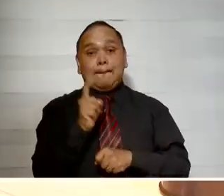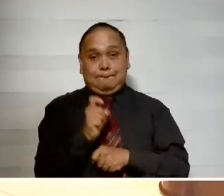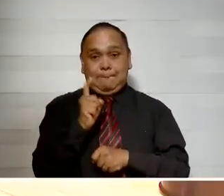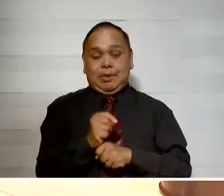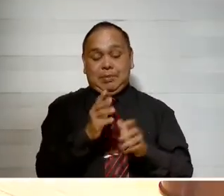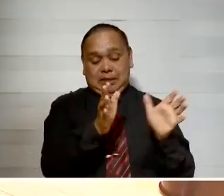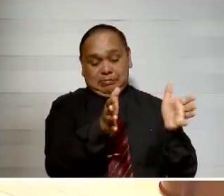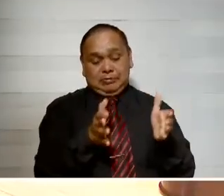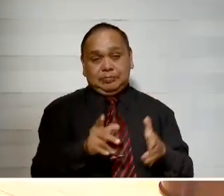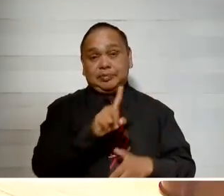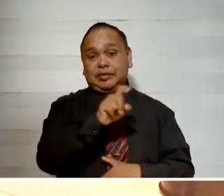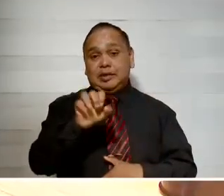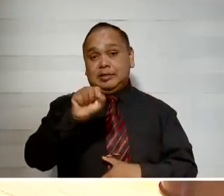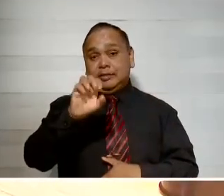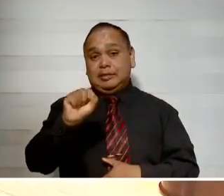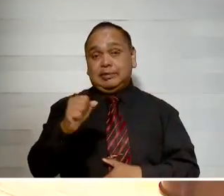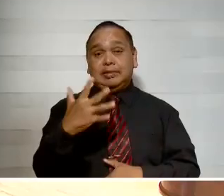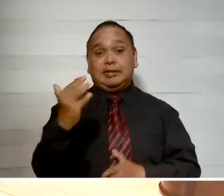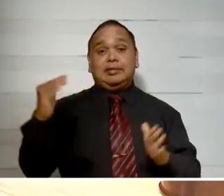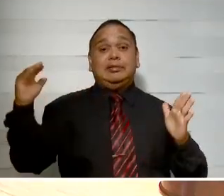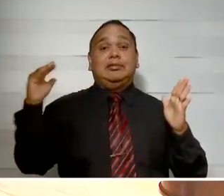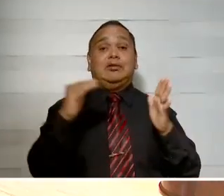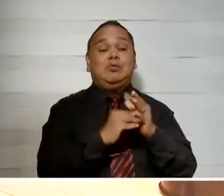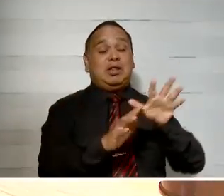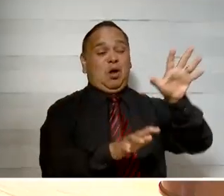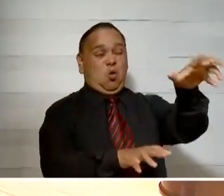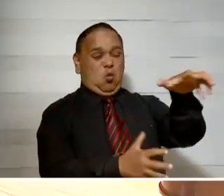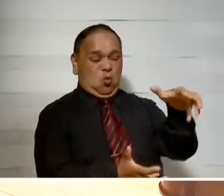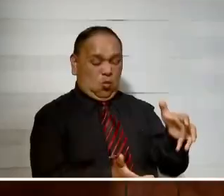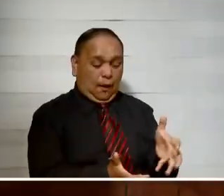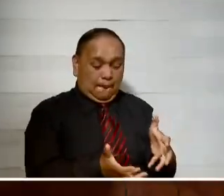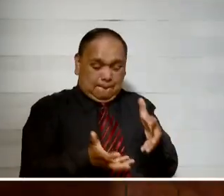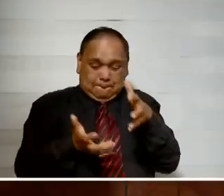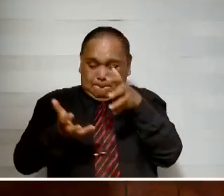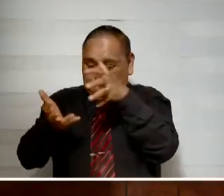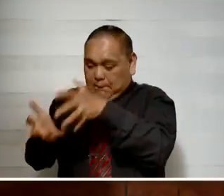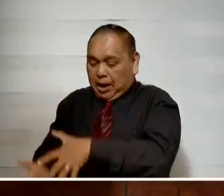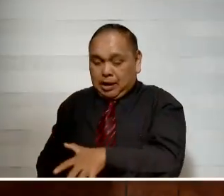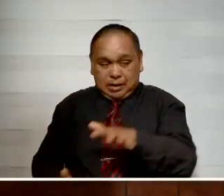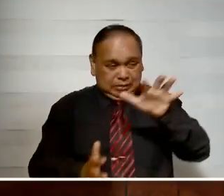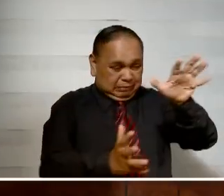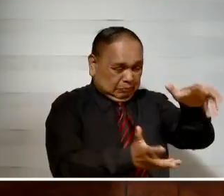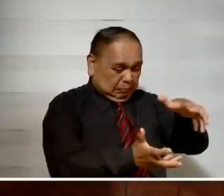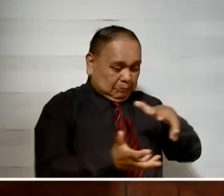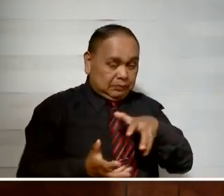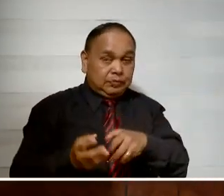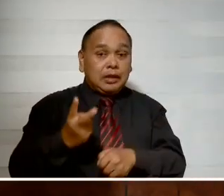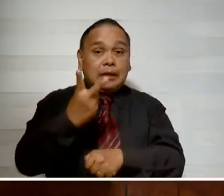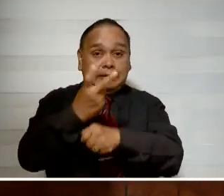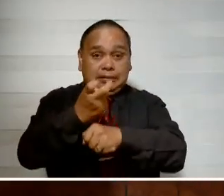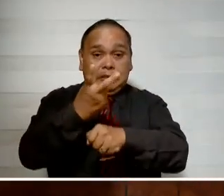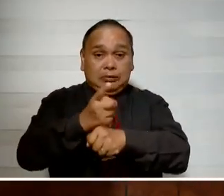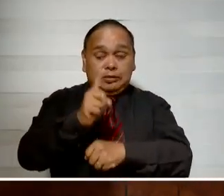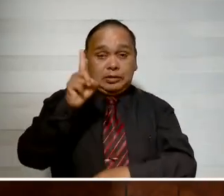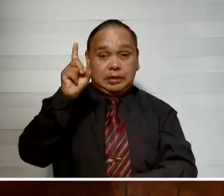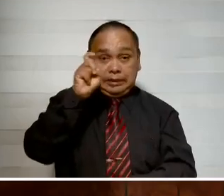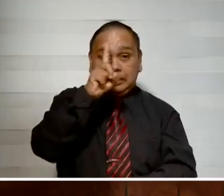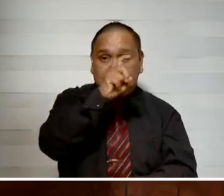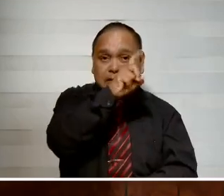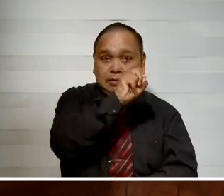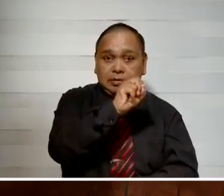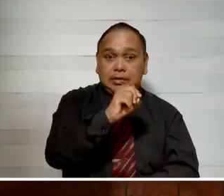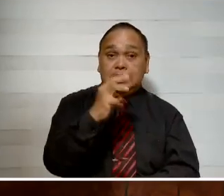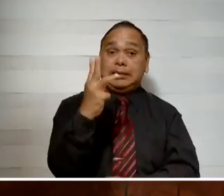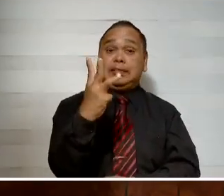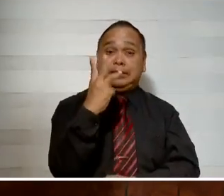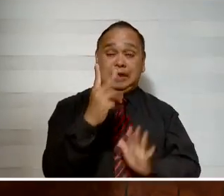son 165.000 a lo que se extrae, pero la segunda etapa está más cardíaca. Son casi tres veces más lo que se va a